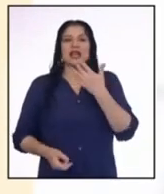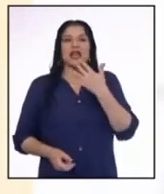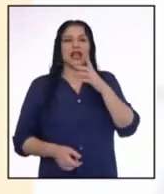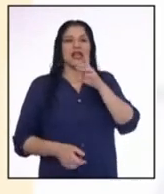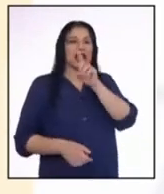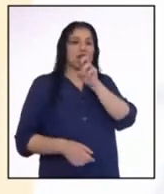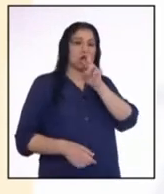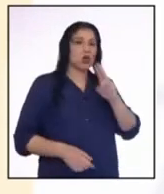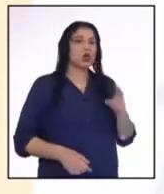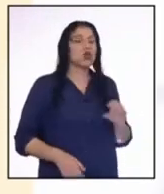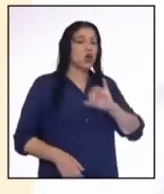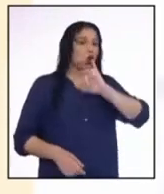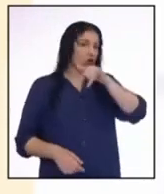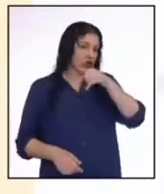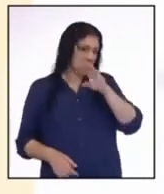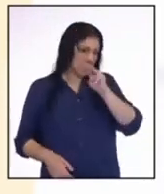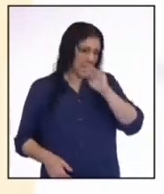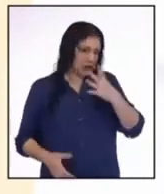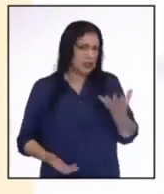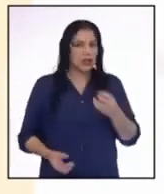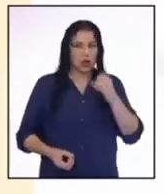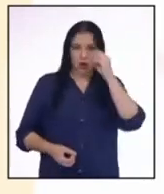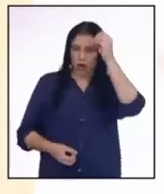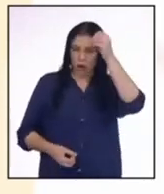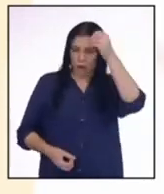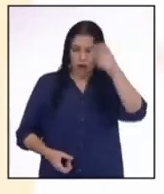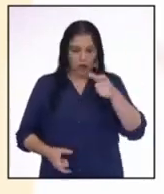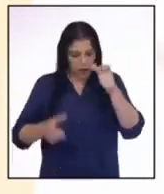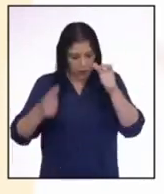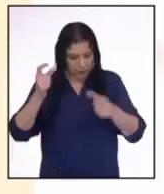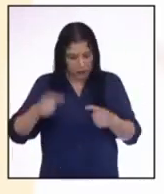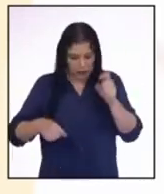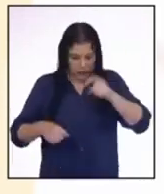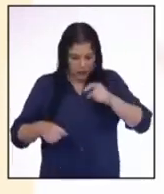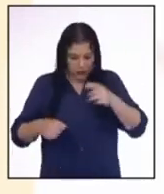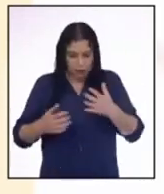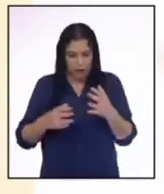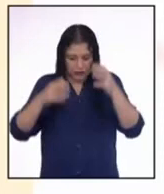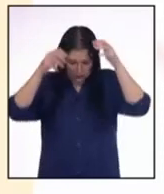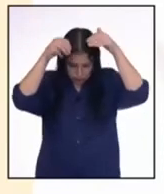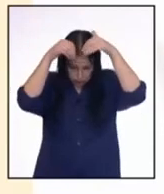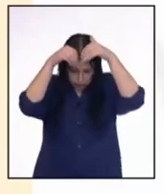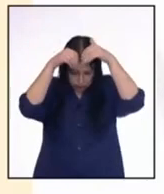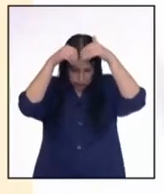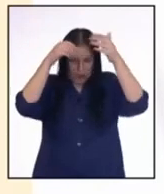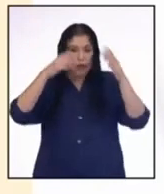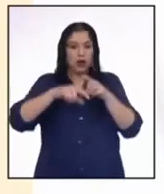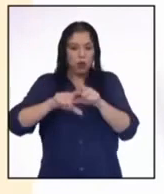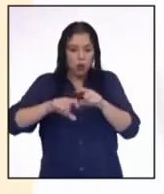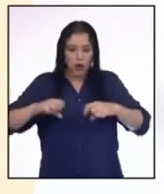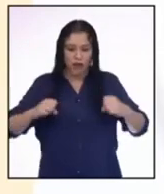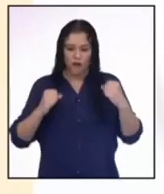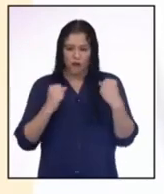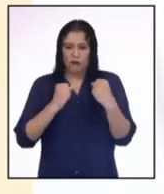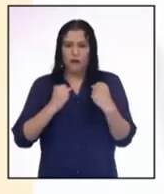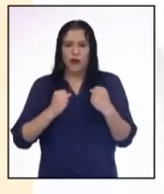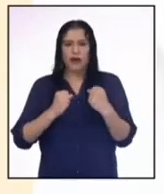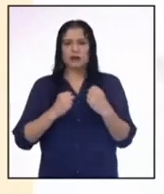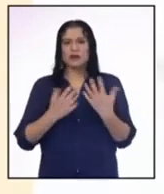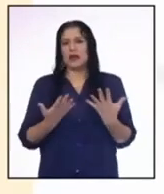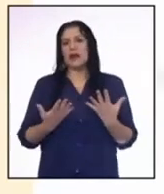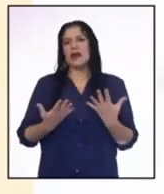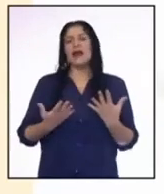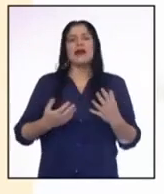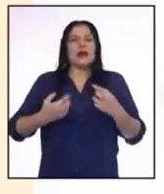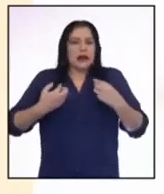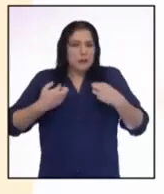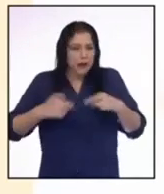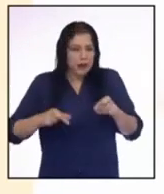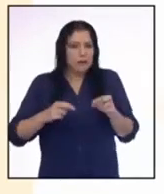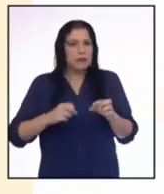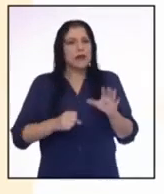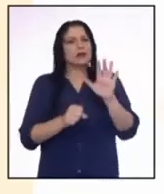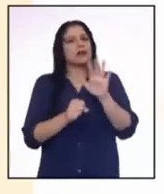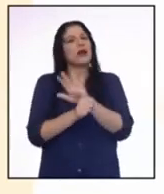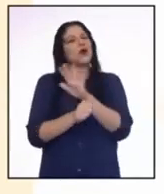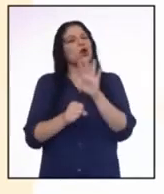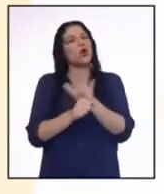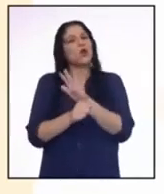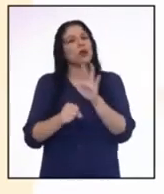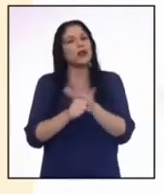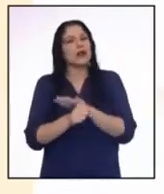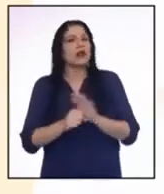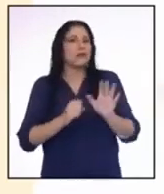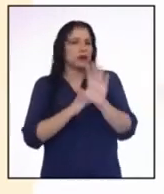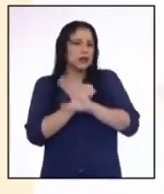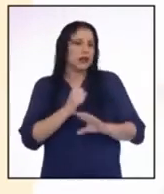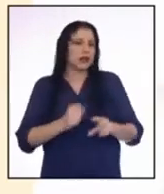José Martínez, considero la opinión de que la persona debe colocarse en cuclillas debajo de un mueble fuerte y resistente, que permita cubrirla y protegerla